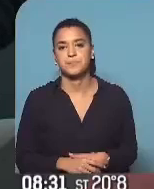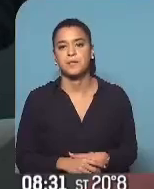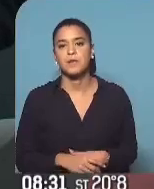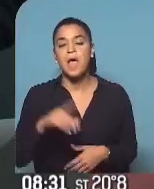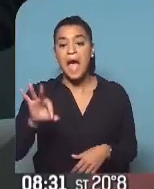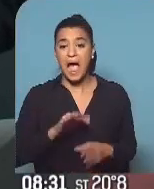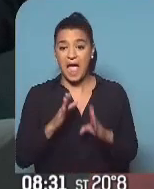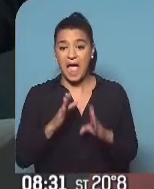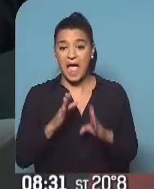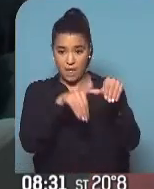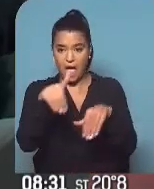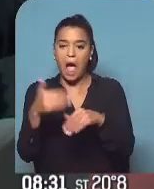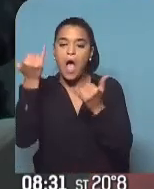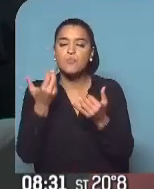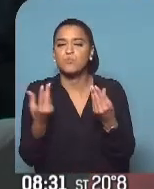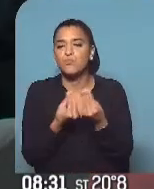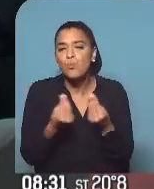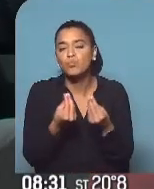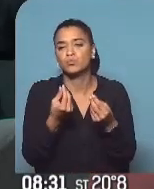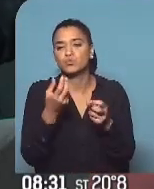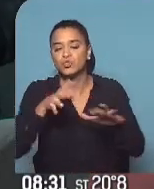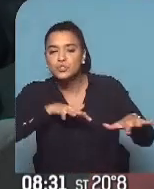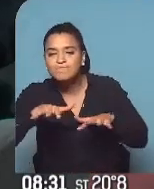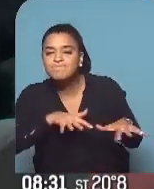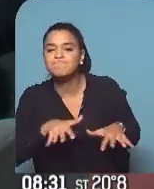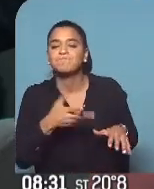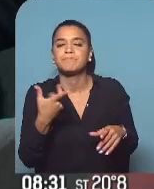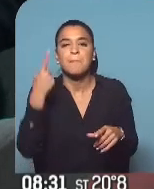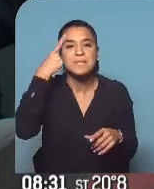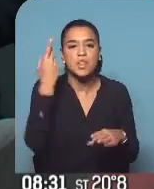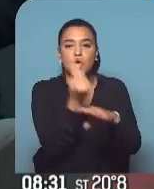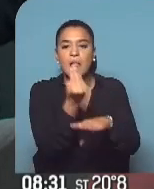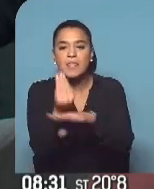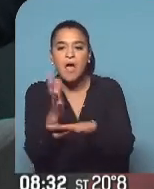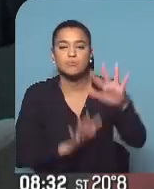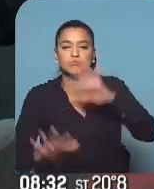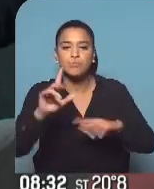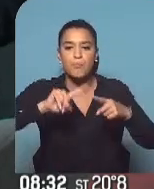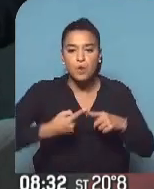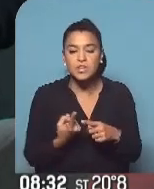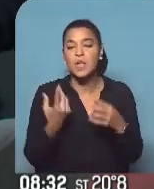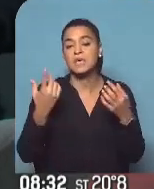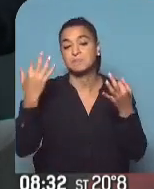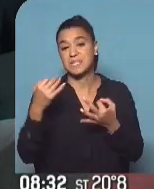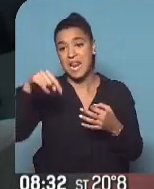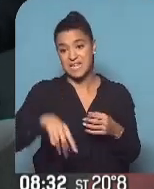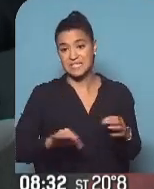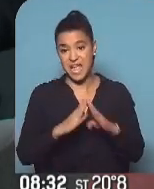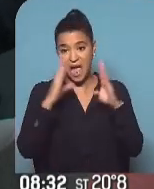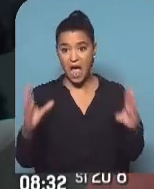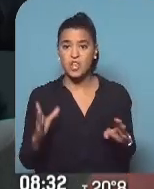Y en el año electoral siempre hay muchísimo ruido pensando en los candidatos, en los armados políticos, y especialmente este año con la